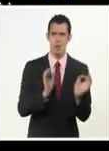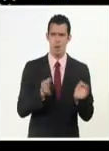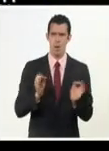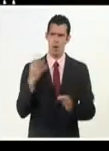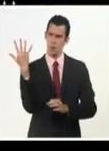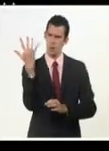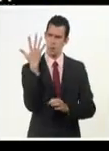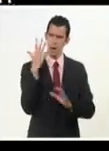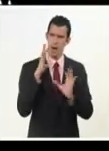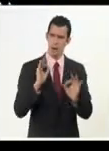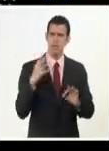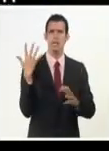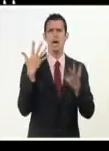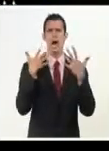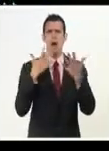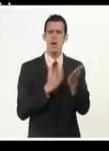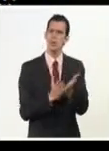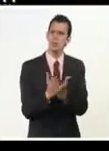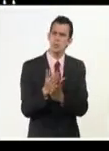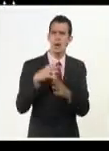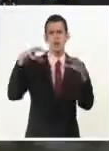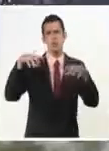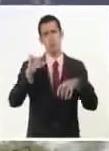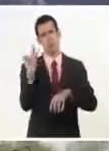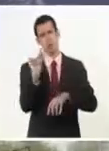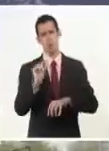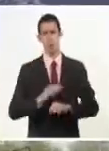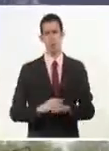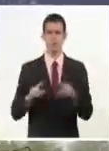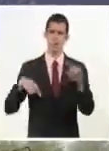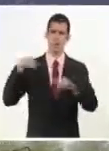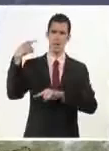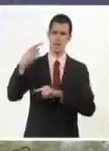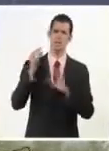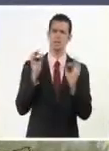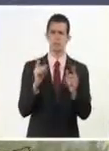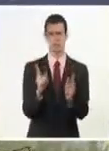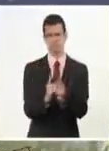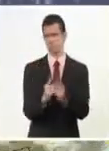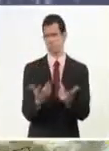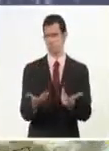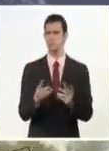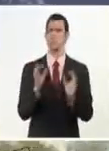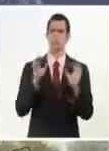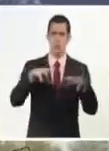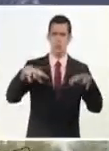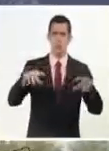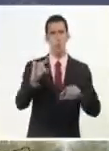muy baja probabilidad de lluvias. En resumen, para mañana poco cambian las condiciones del tiempo con escasas